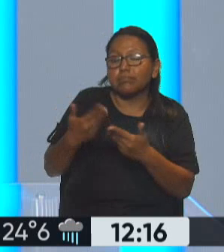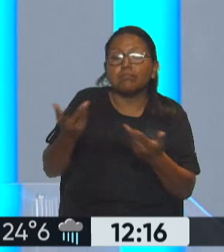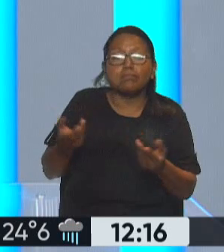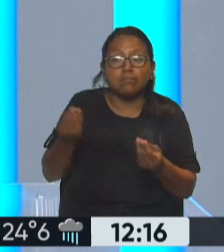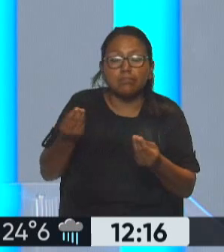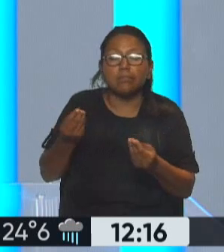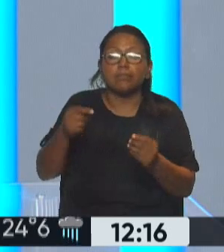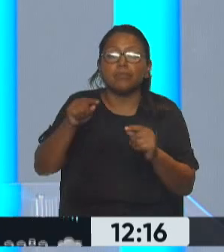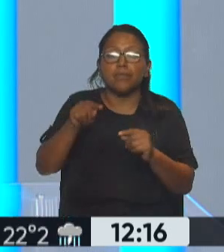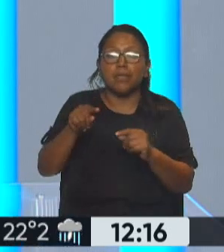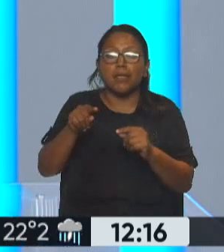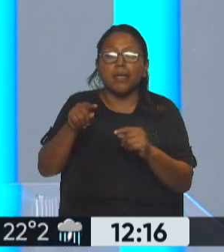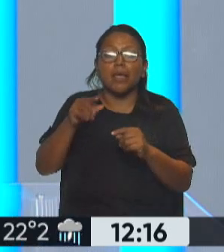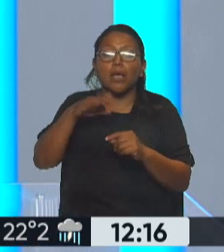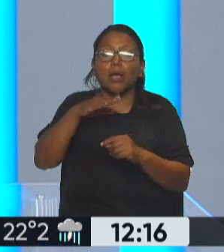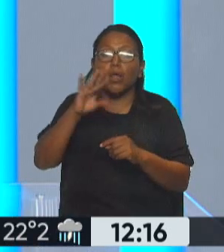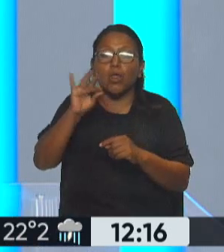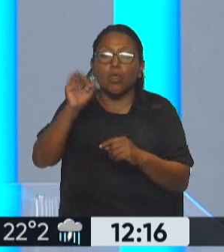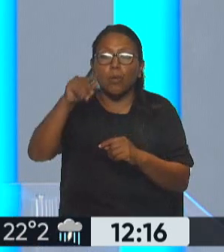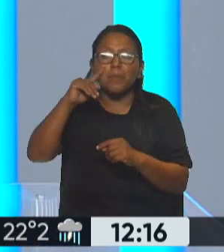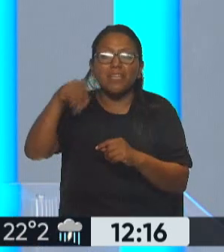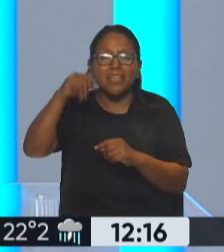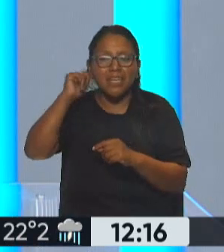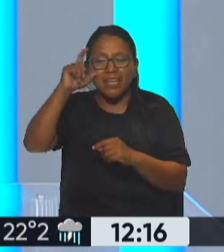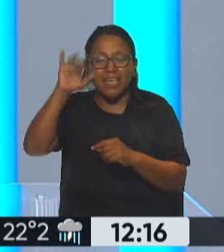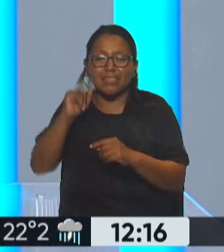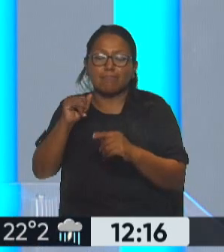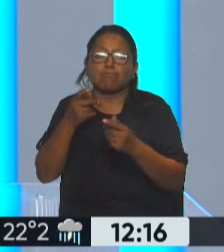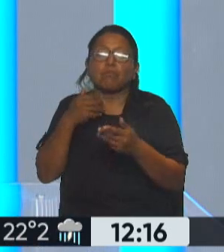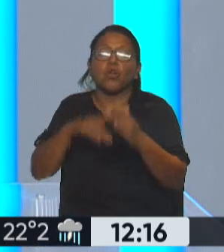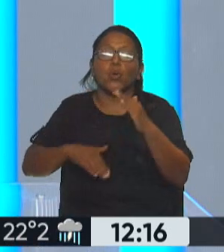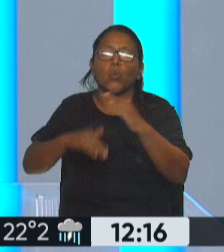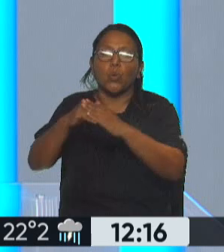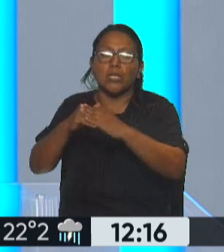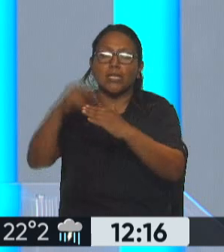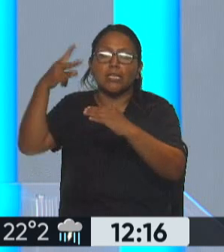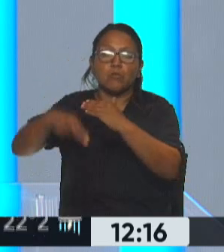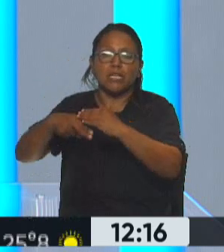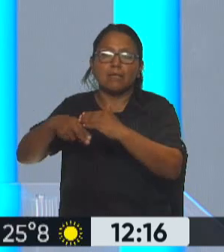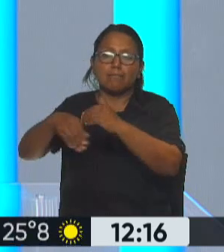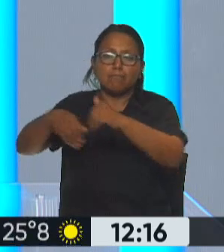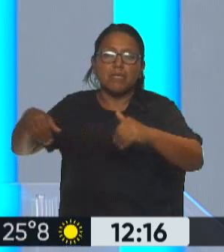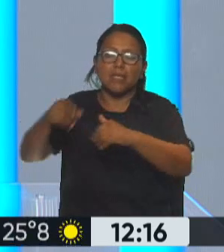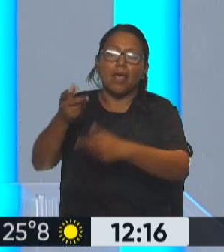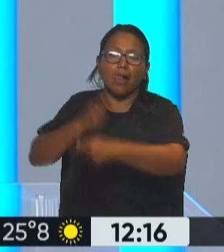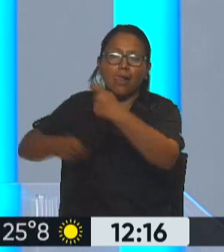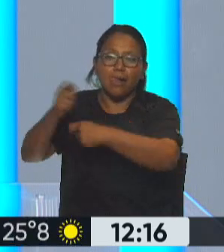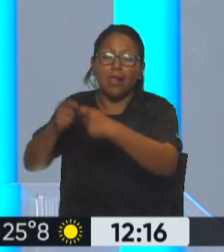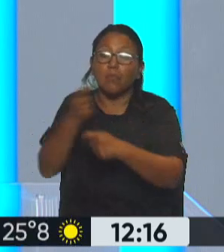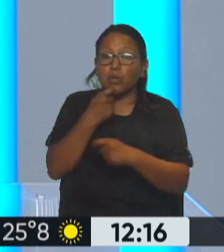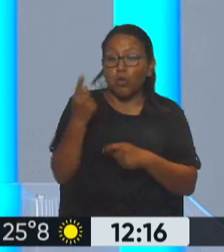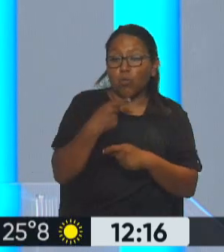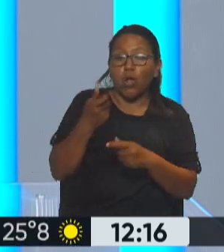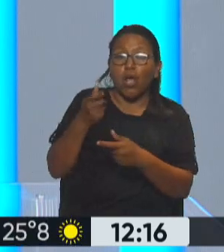sido el que ideó Julián Domínguez, que es ponerle un cupo a la exportación. Nosotros, cuando la carne